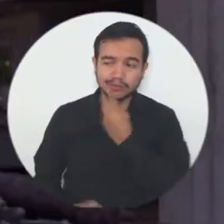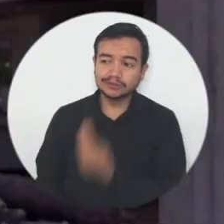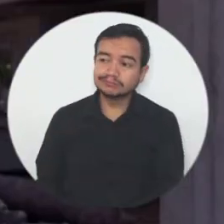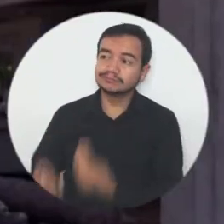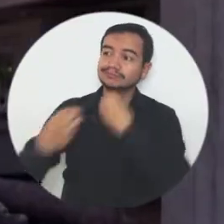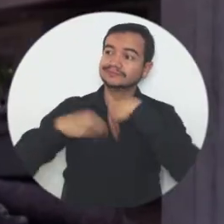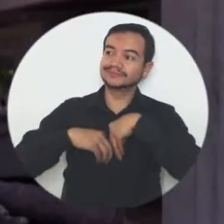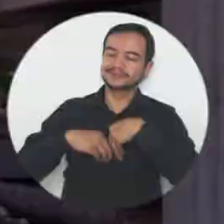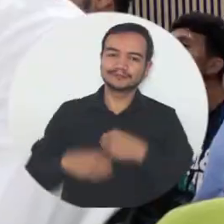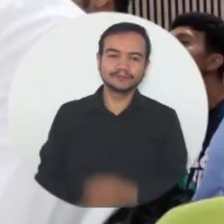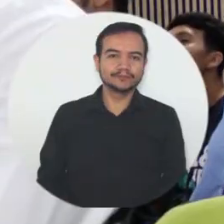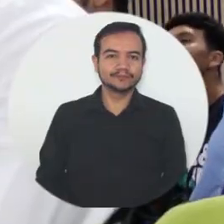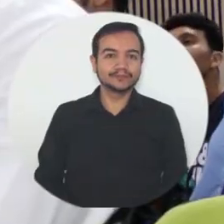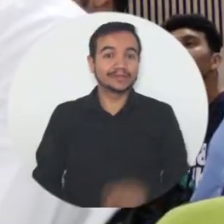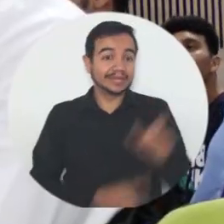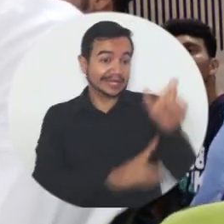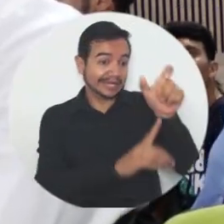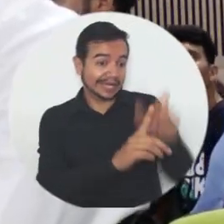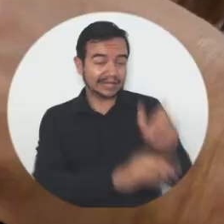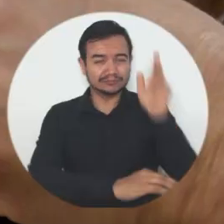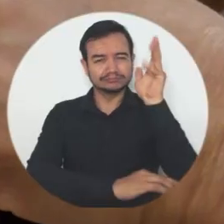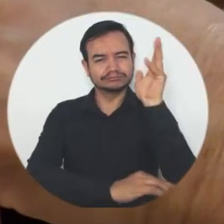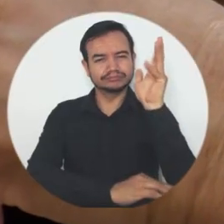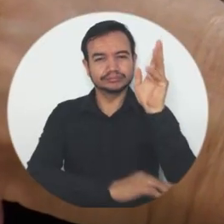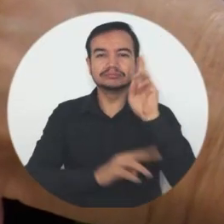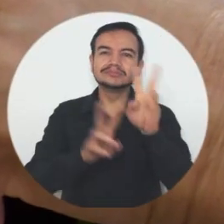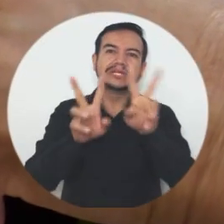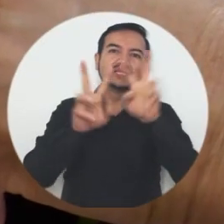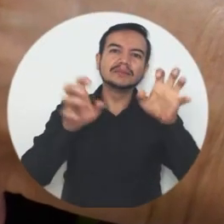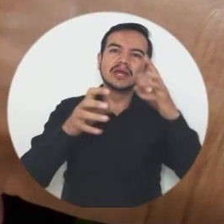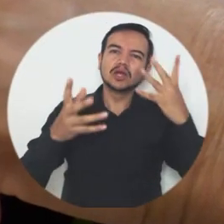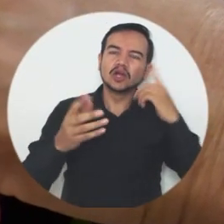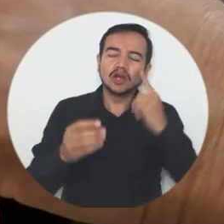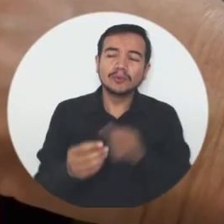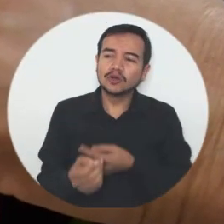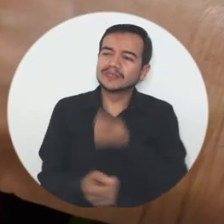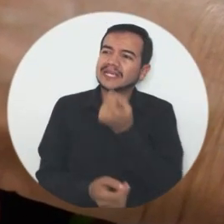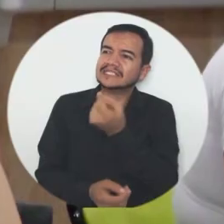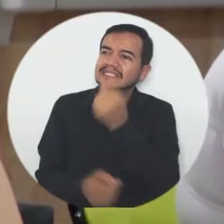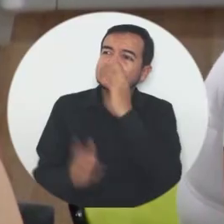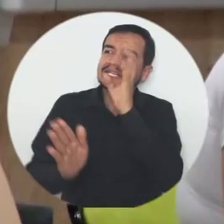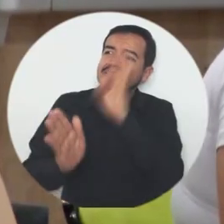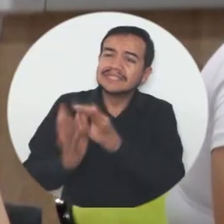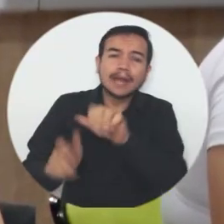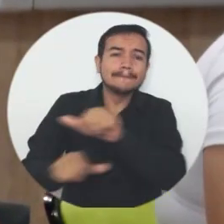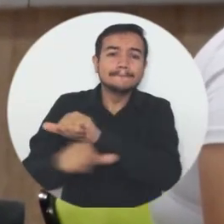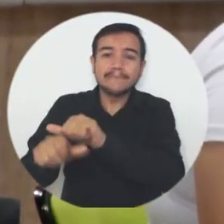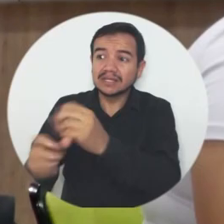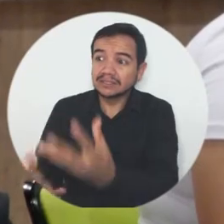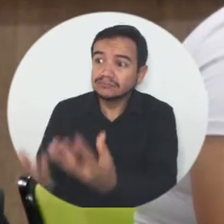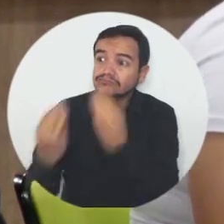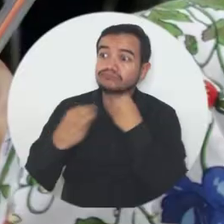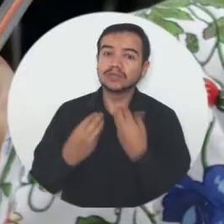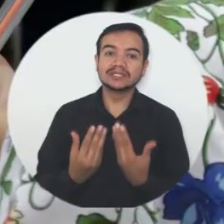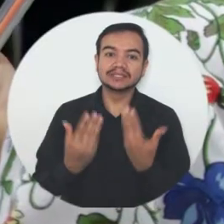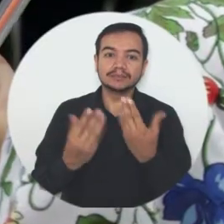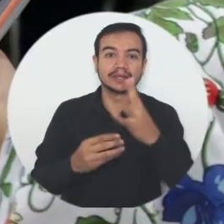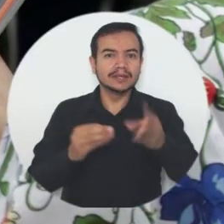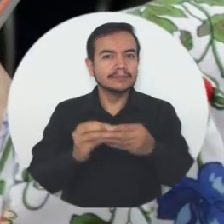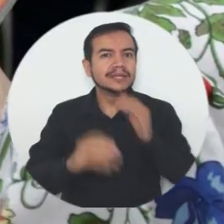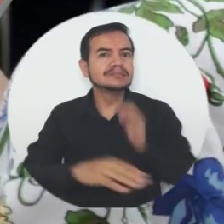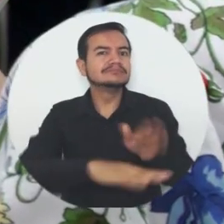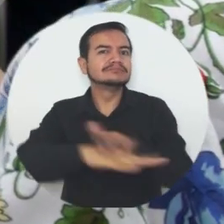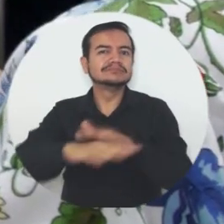maravillosos y son aprovechados. Nunzio Ordine aprovechó no solo para brindar esta nueva visión de la existencia desde los pequeños detalles, sino